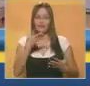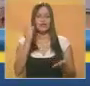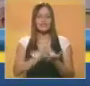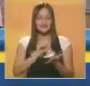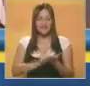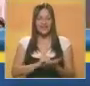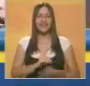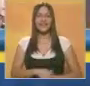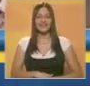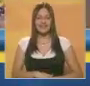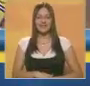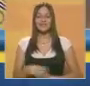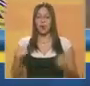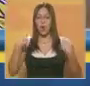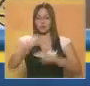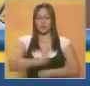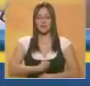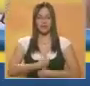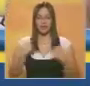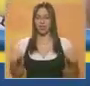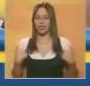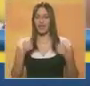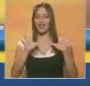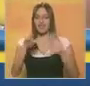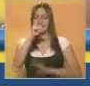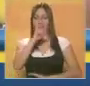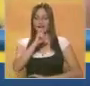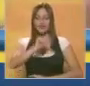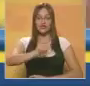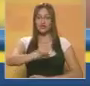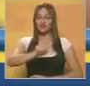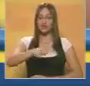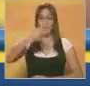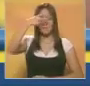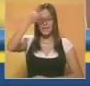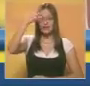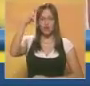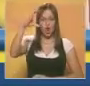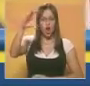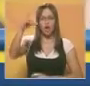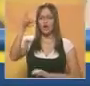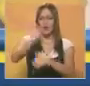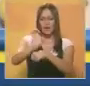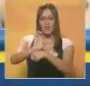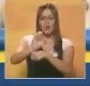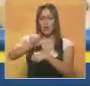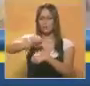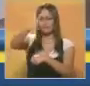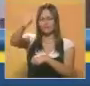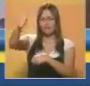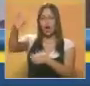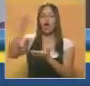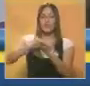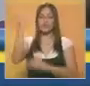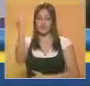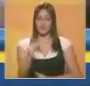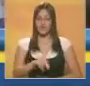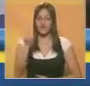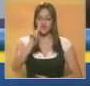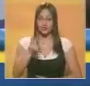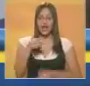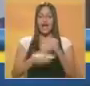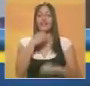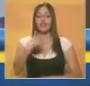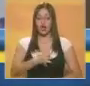mira, tengo fuera del país 10 años, he estado en México, en Colombia, Ecuador, en muchos países y volví a hacer esta